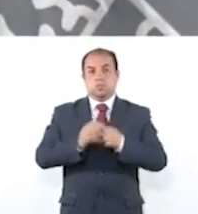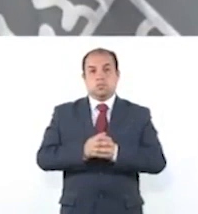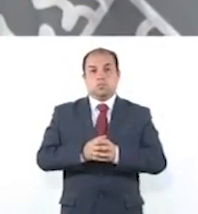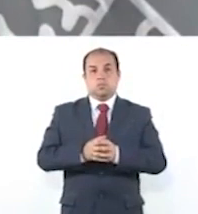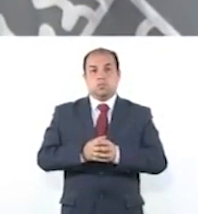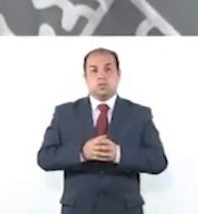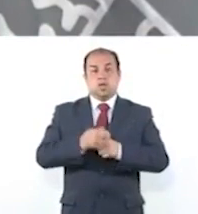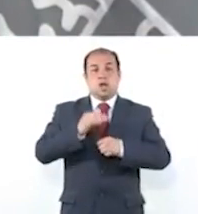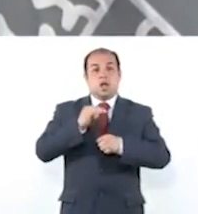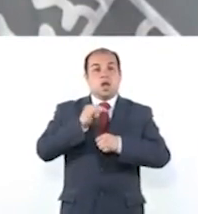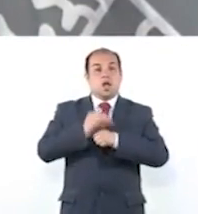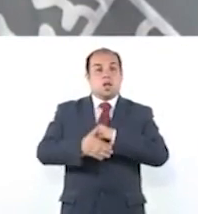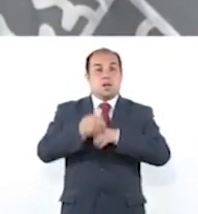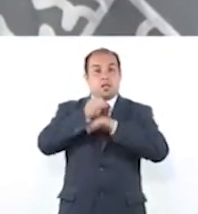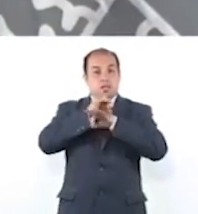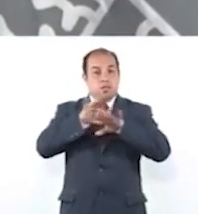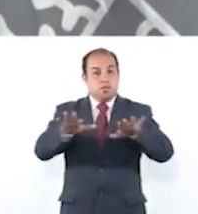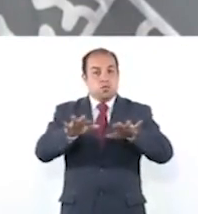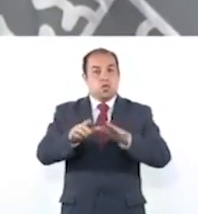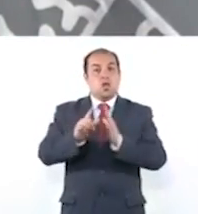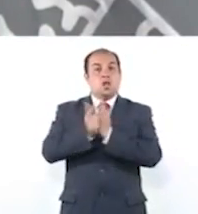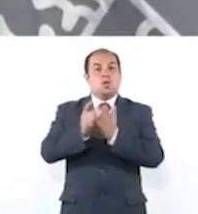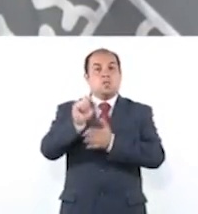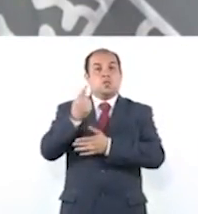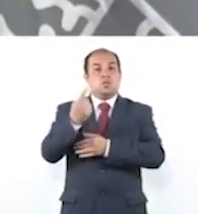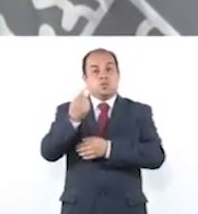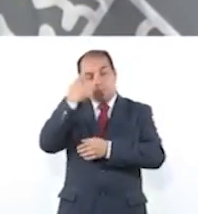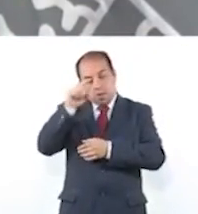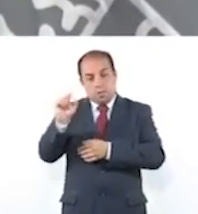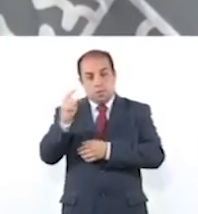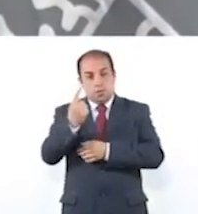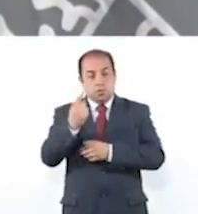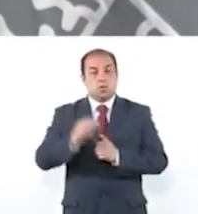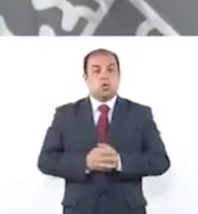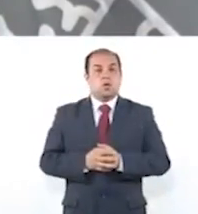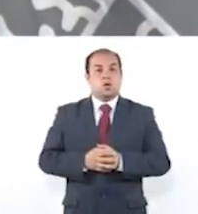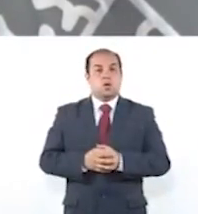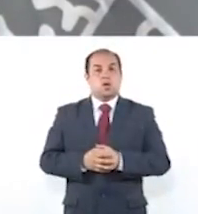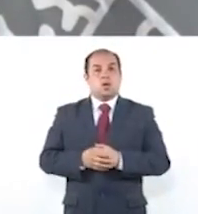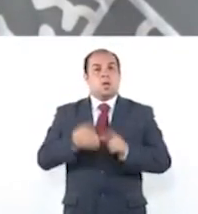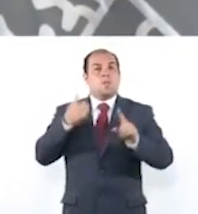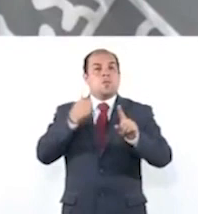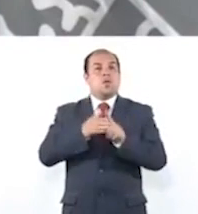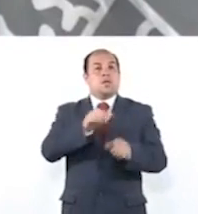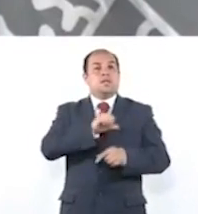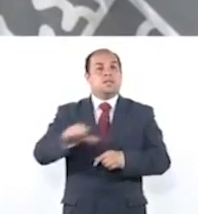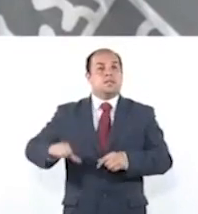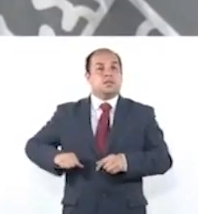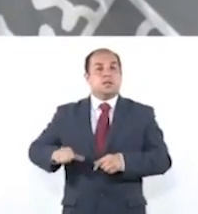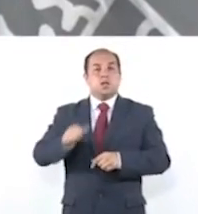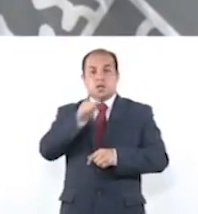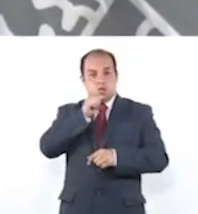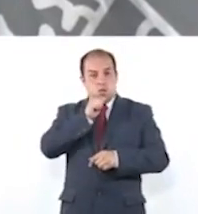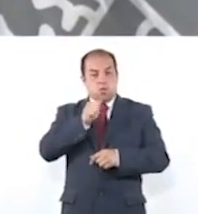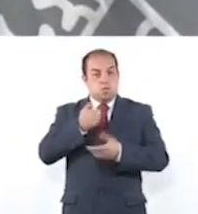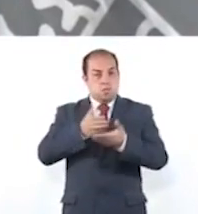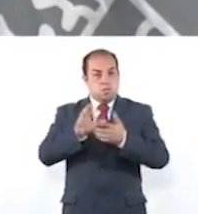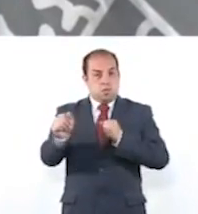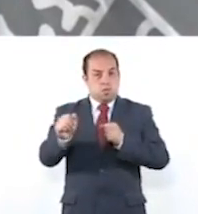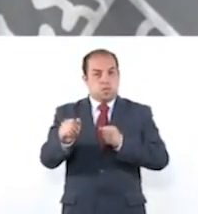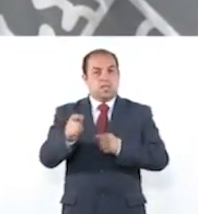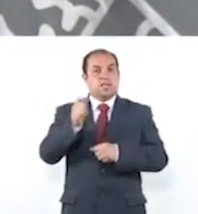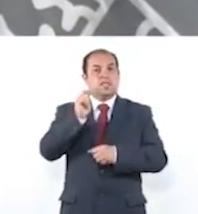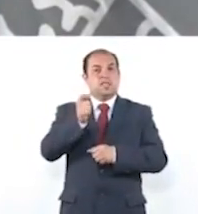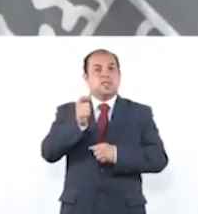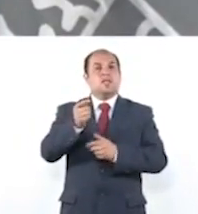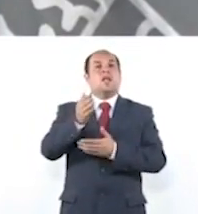de 21 por 21, con especial énfasis en las alcaldías a las que aún no hemos llegado, que son la mitad de